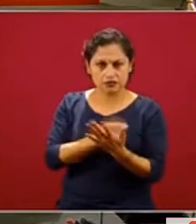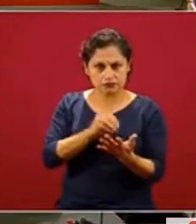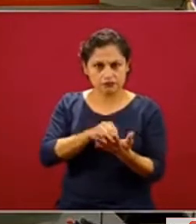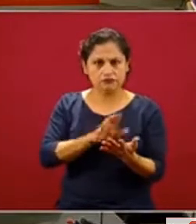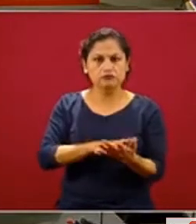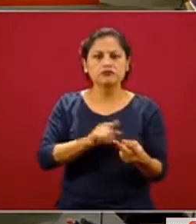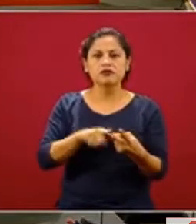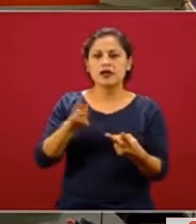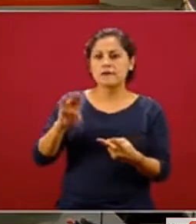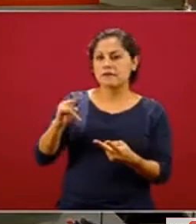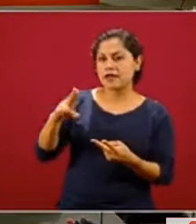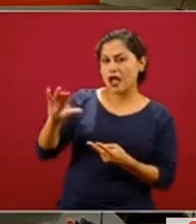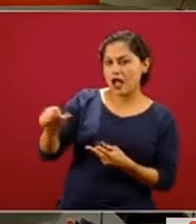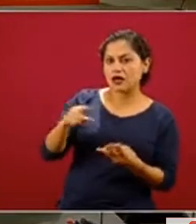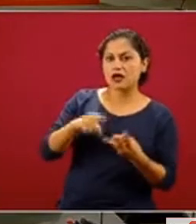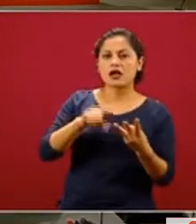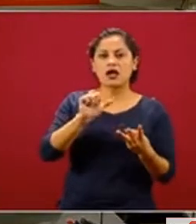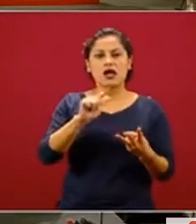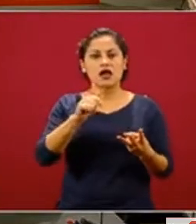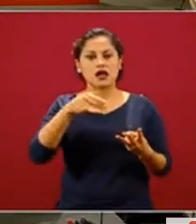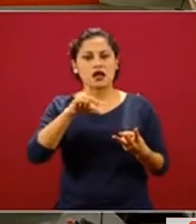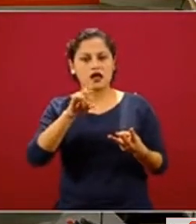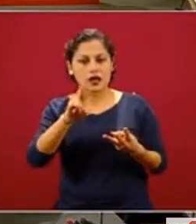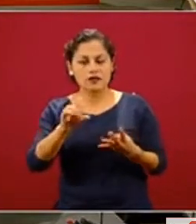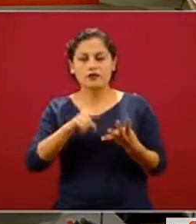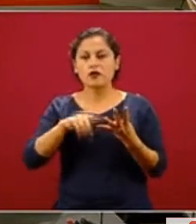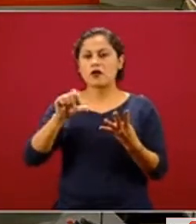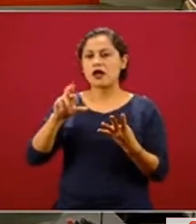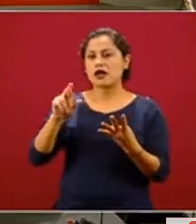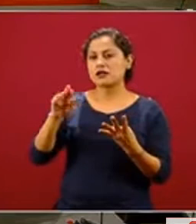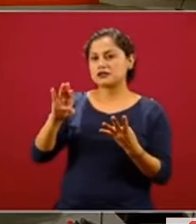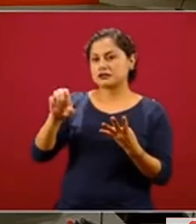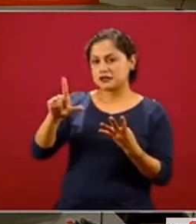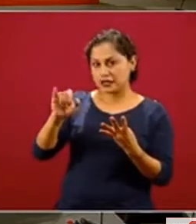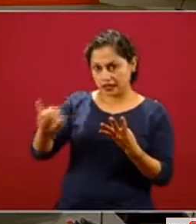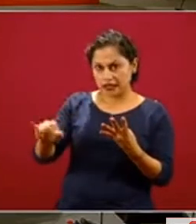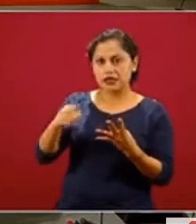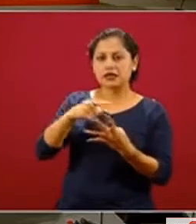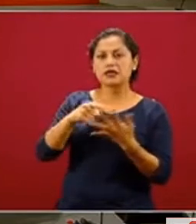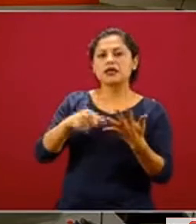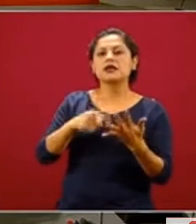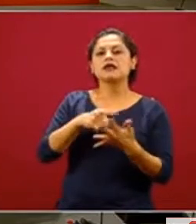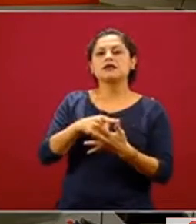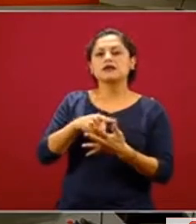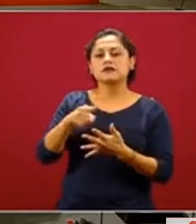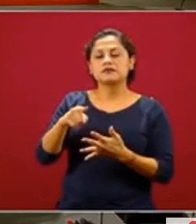Bianca Aguirre, Alejandro, Araceli Anday, que también quedó con pendientes,